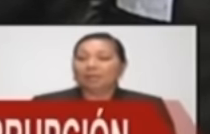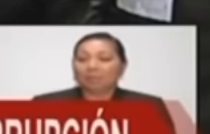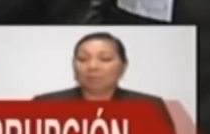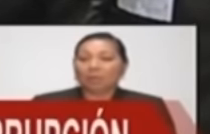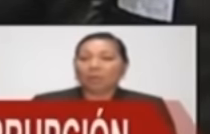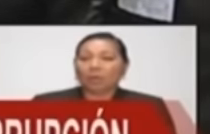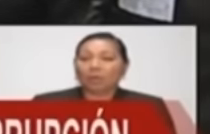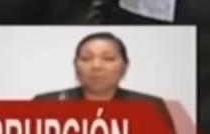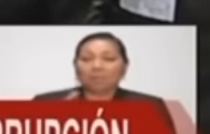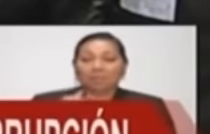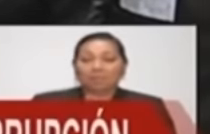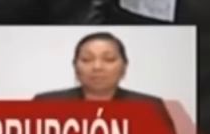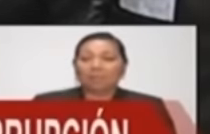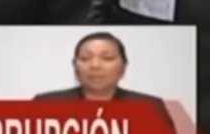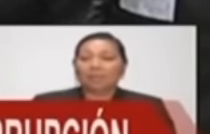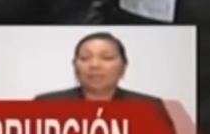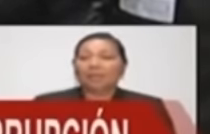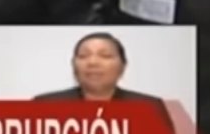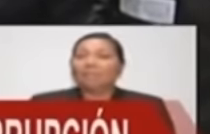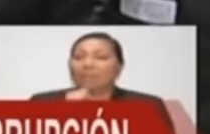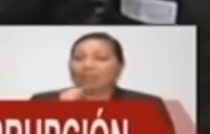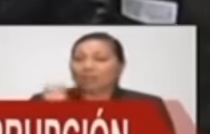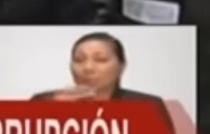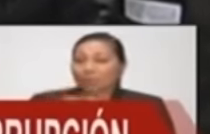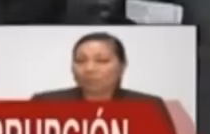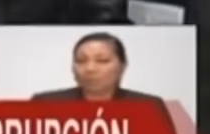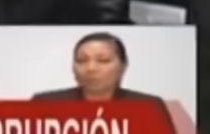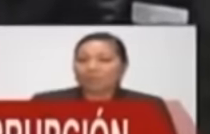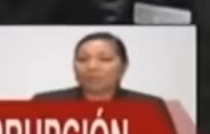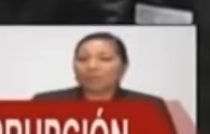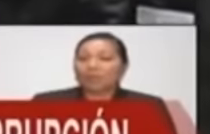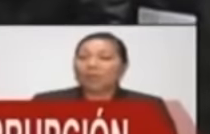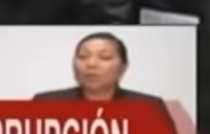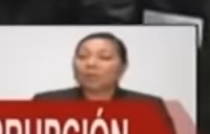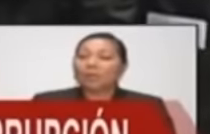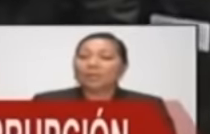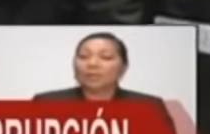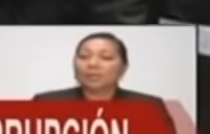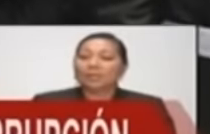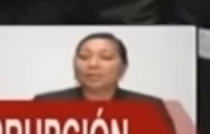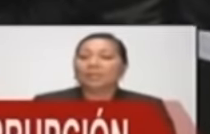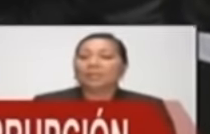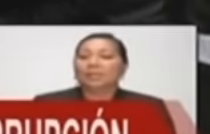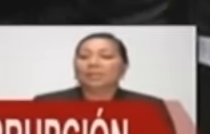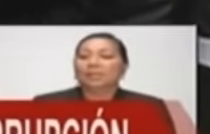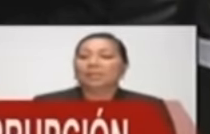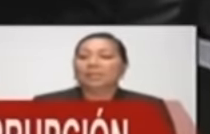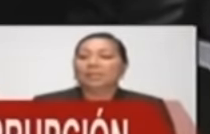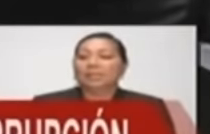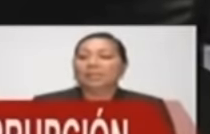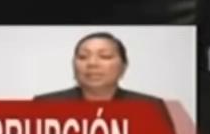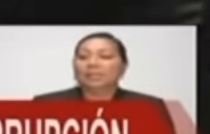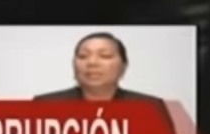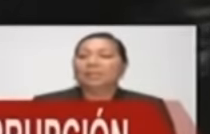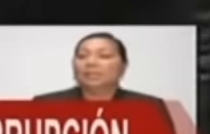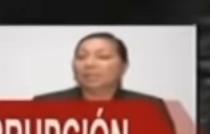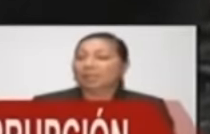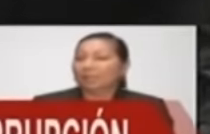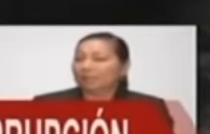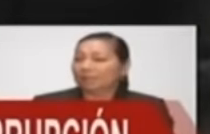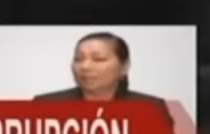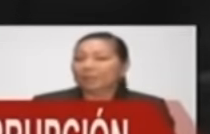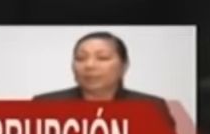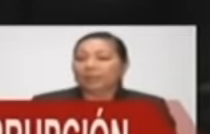aprobado el día de hoy en primera votación, falta una segunda votación porque es una reforma constitucional en la siguiente legislatura, se evaluó una serie